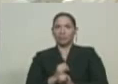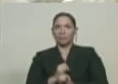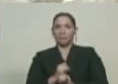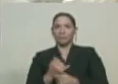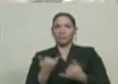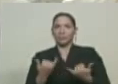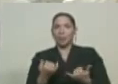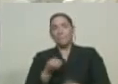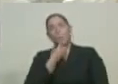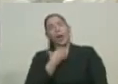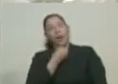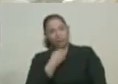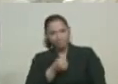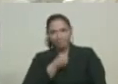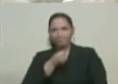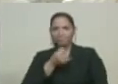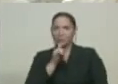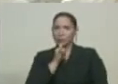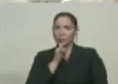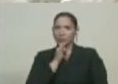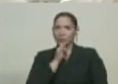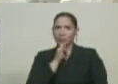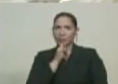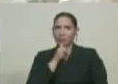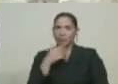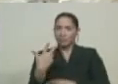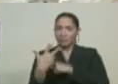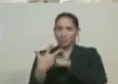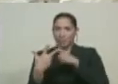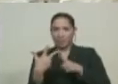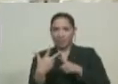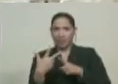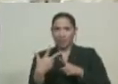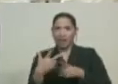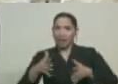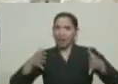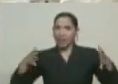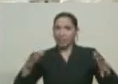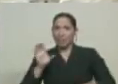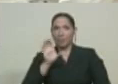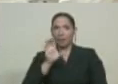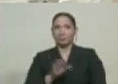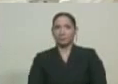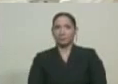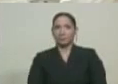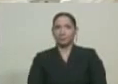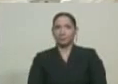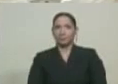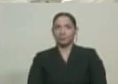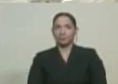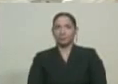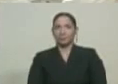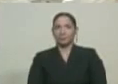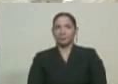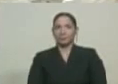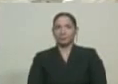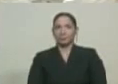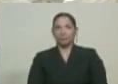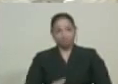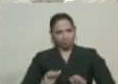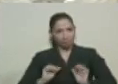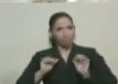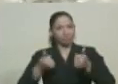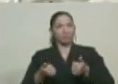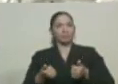buena noticia. Solamente quedan tres bancos, uno de ellos el más grande del país. Solamente quedan esos tres bancos que están ajustando,